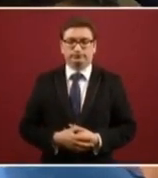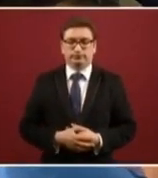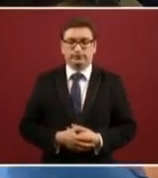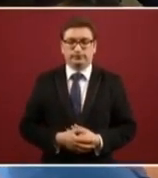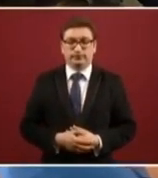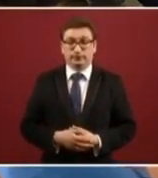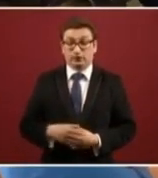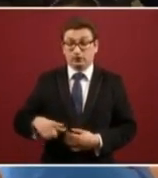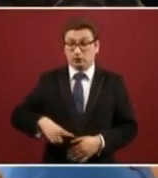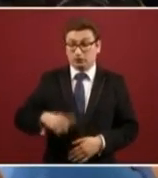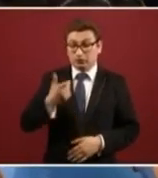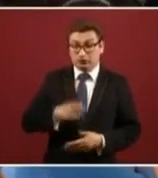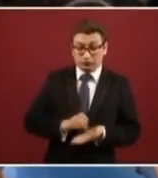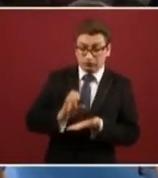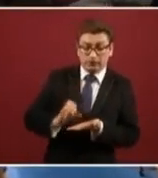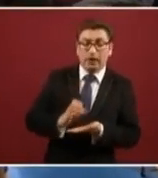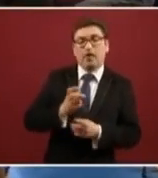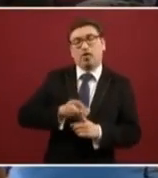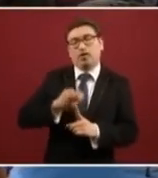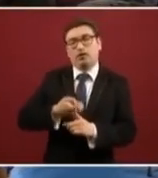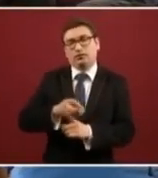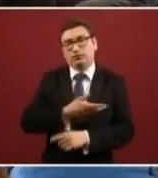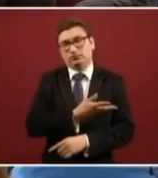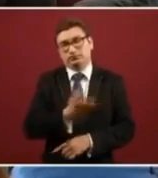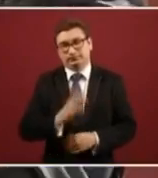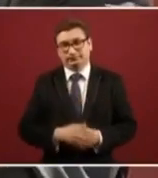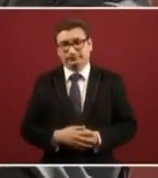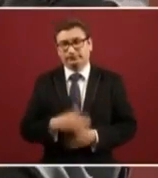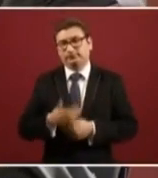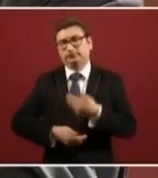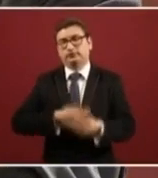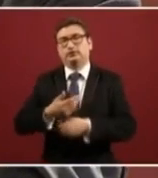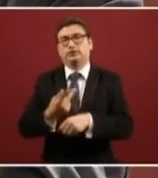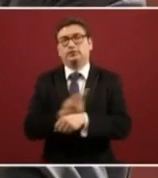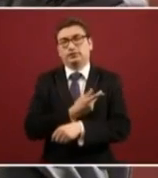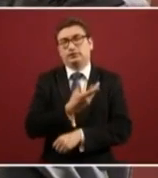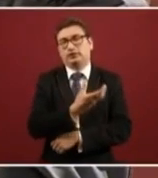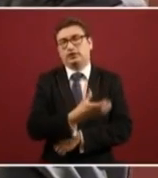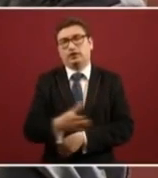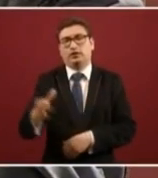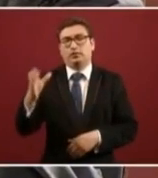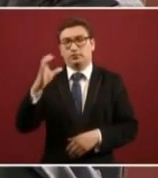el subsidio. El resultado fue el abandono al campo,